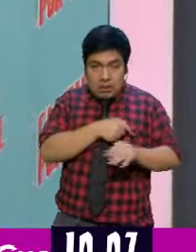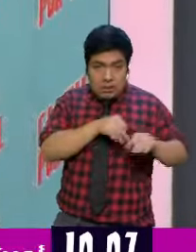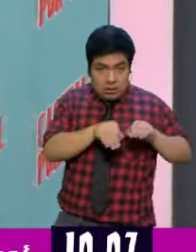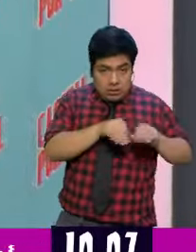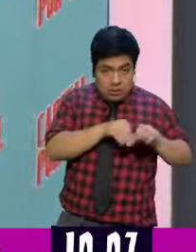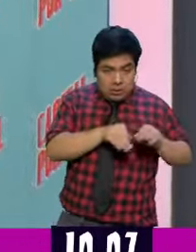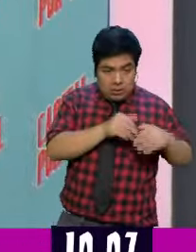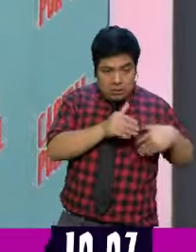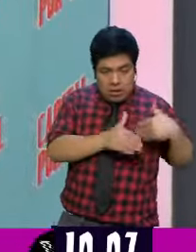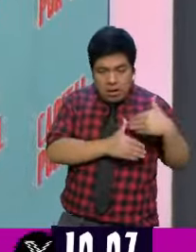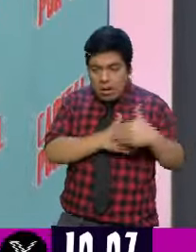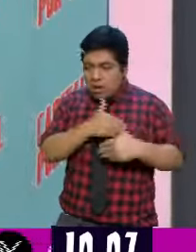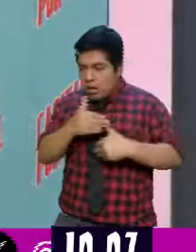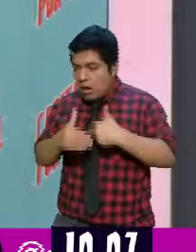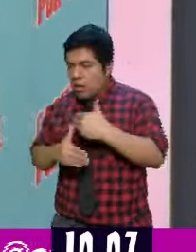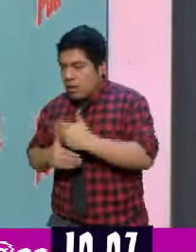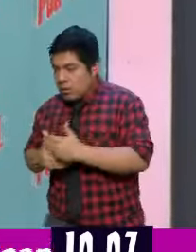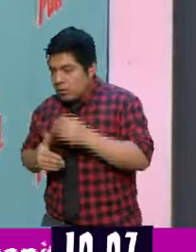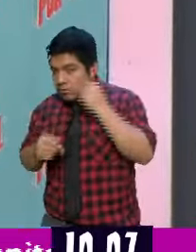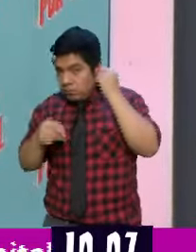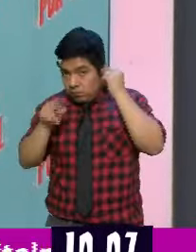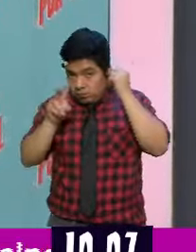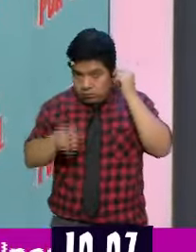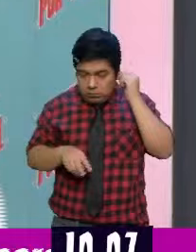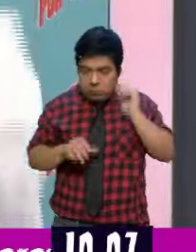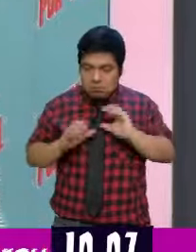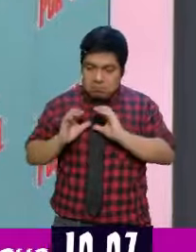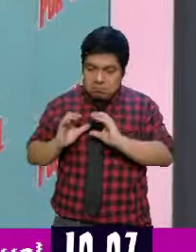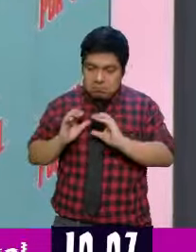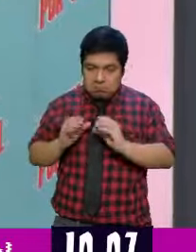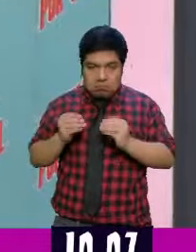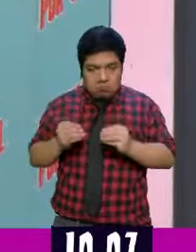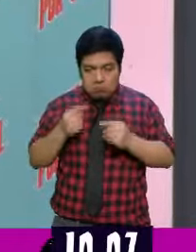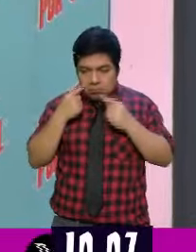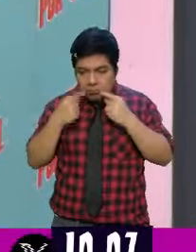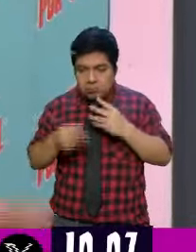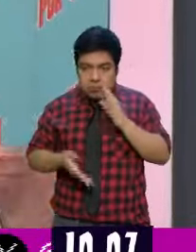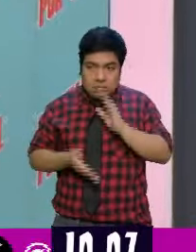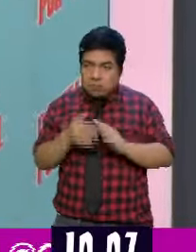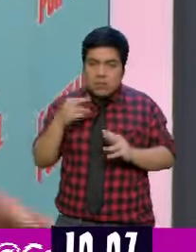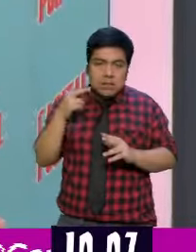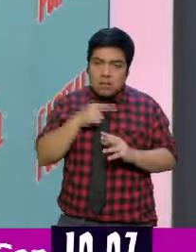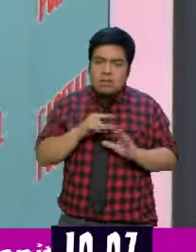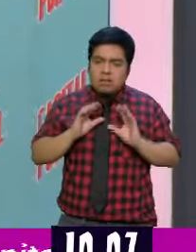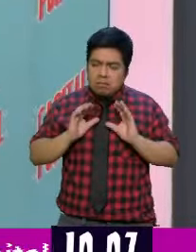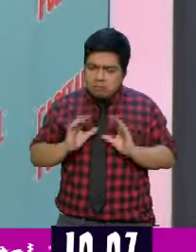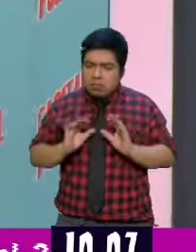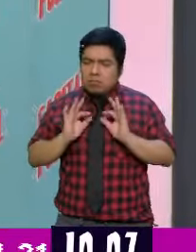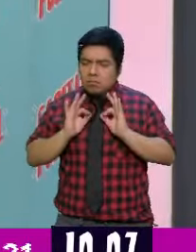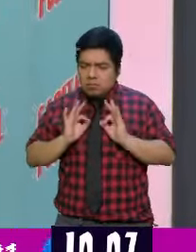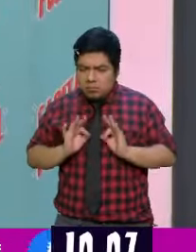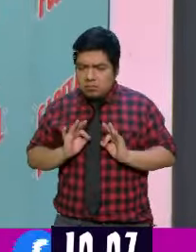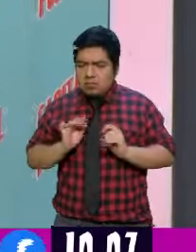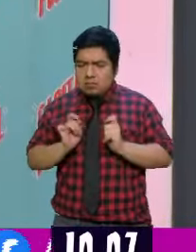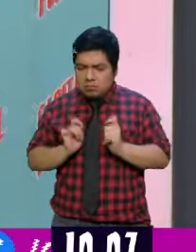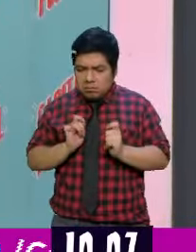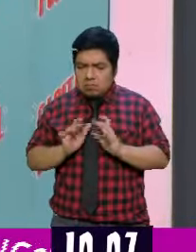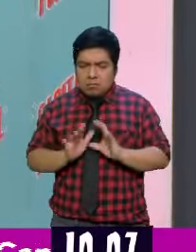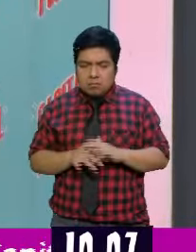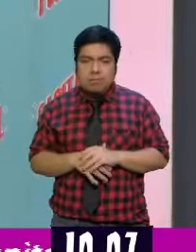venido realizando y que hemos cuidado mucho en no volarlo sin ir con el guarache firme,